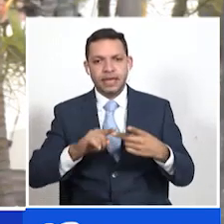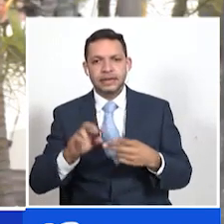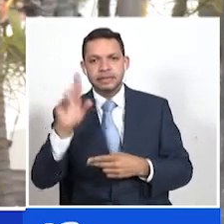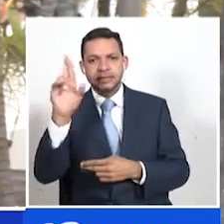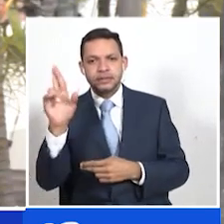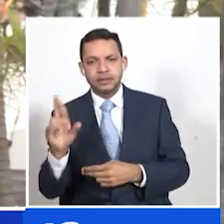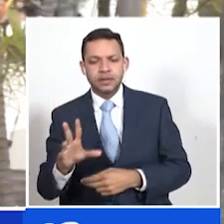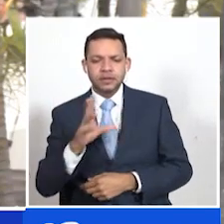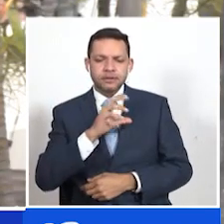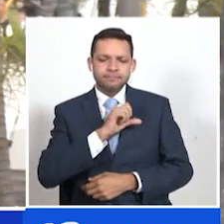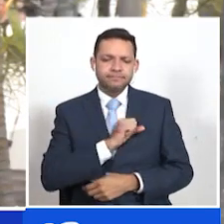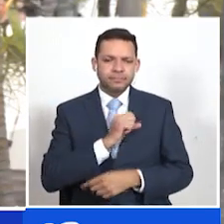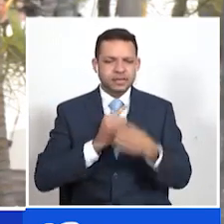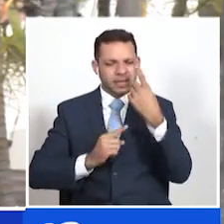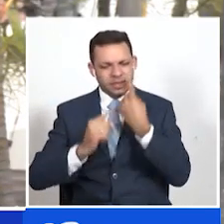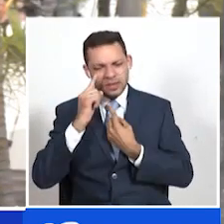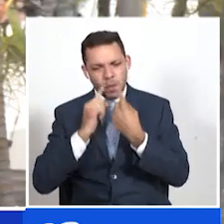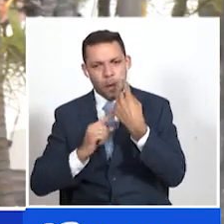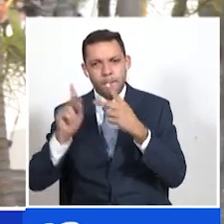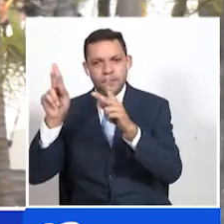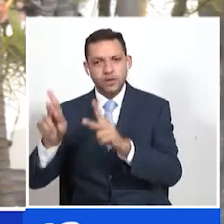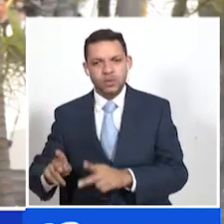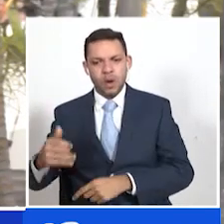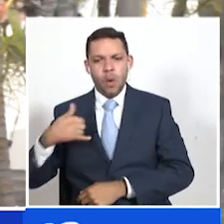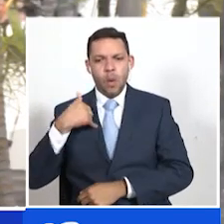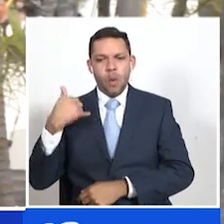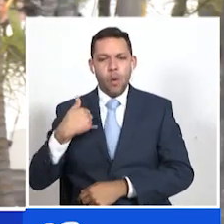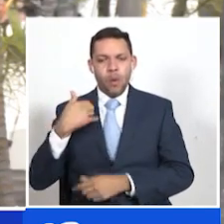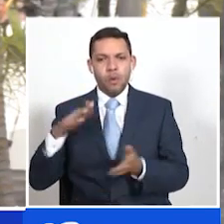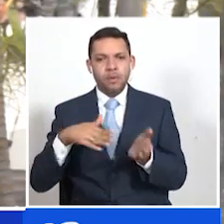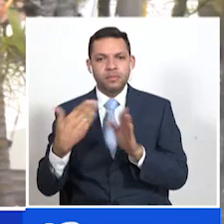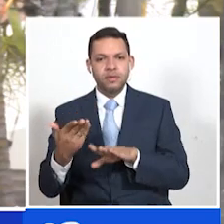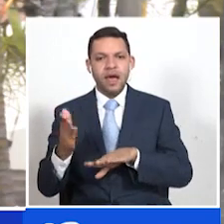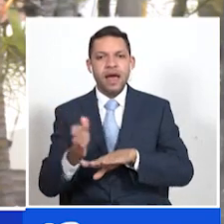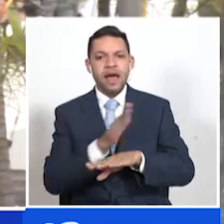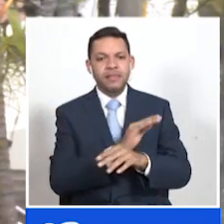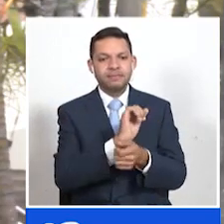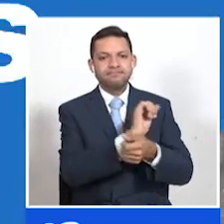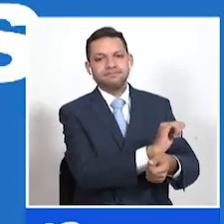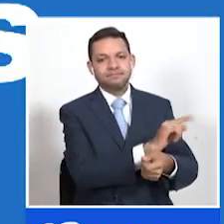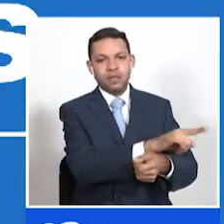muerte de Sebastián Pérez Gaviria, uno de los jóvenes que había sido retenido por los caparros.